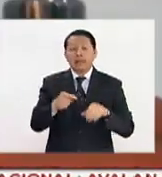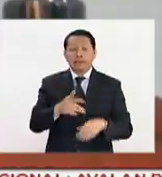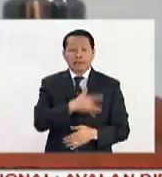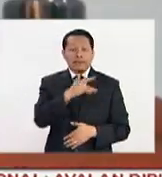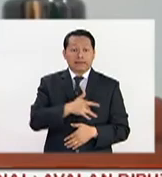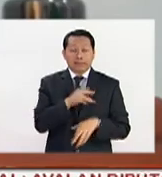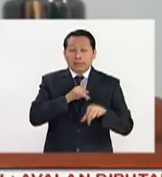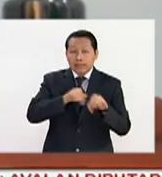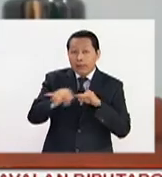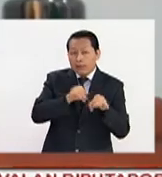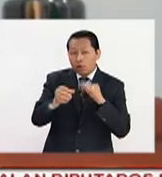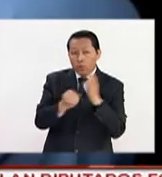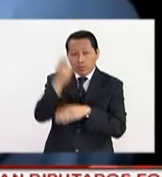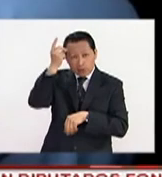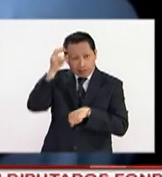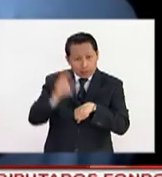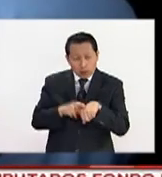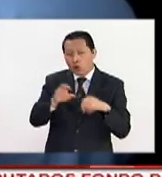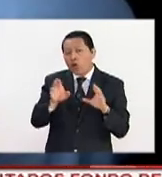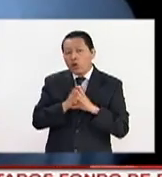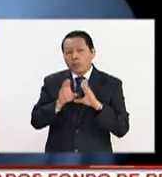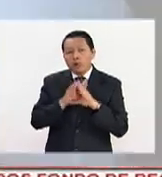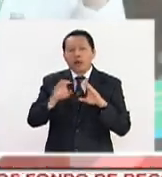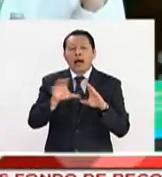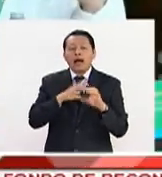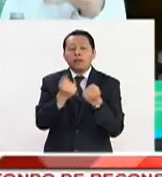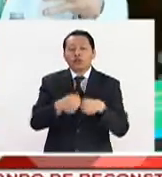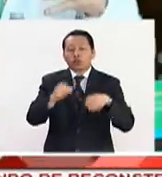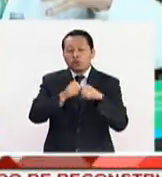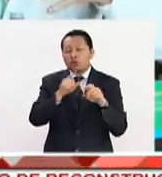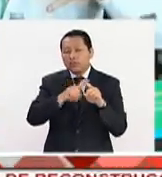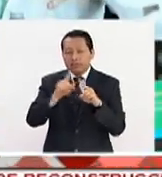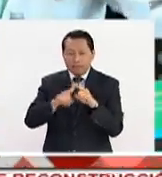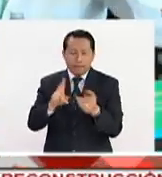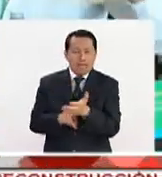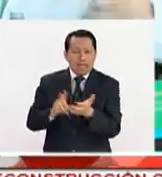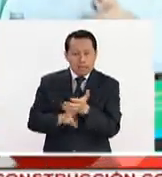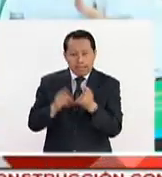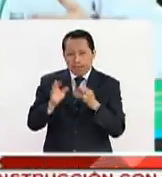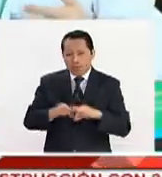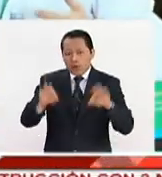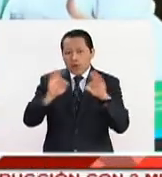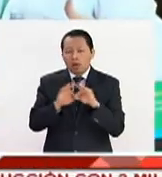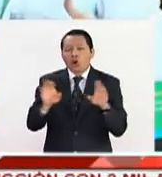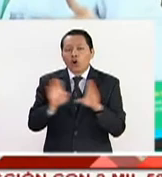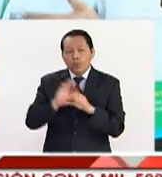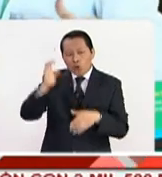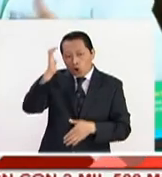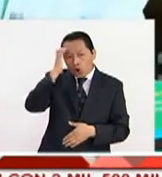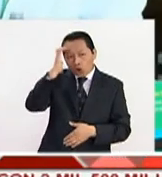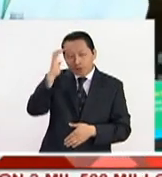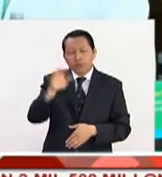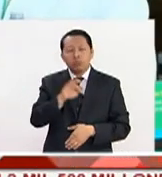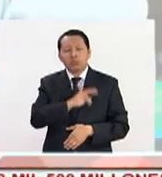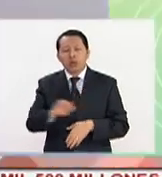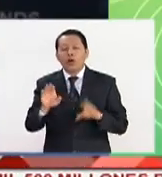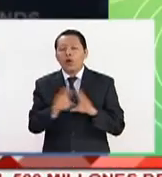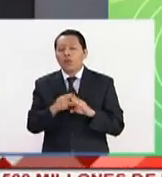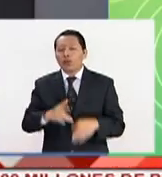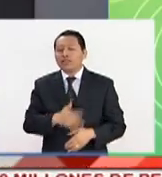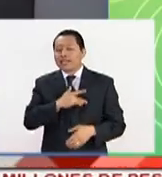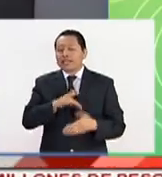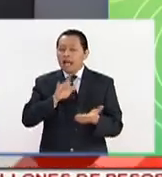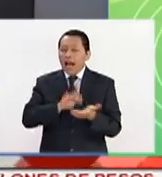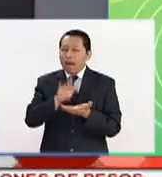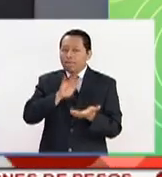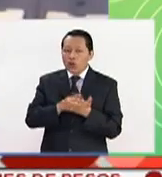para los nuevos directores, para los nuevos asociados, vale la pena que lo conozcan y que sientan el apoyo